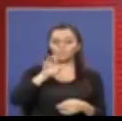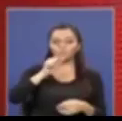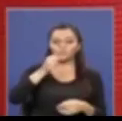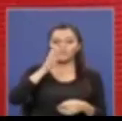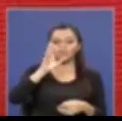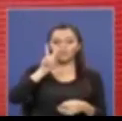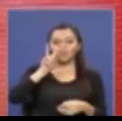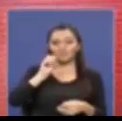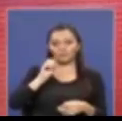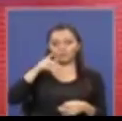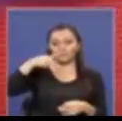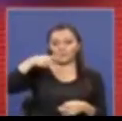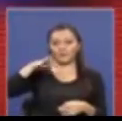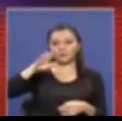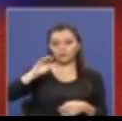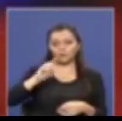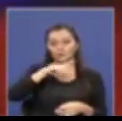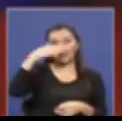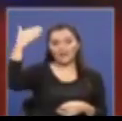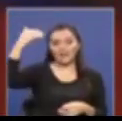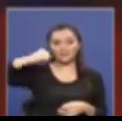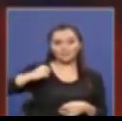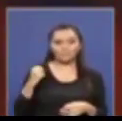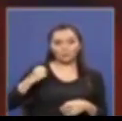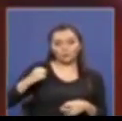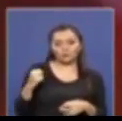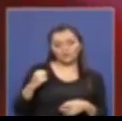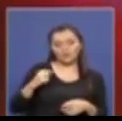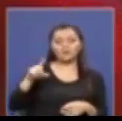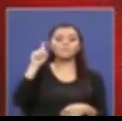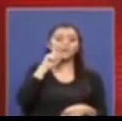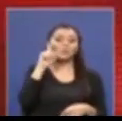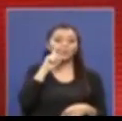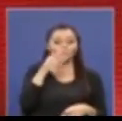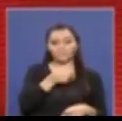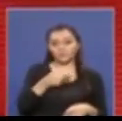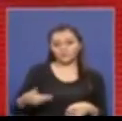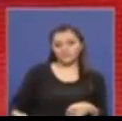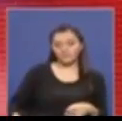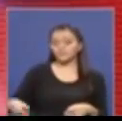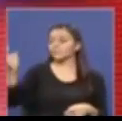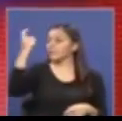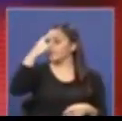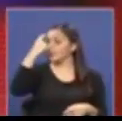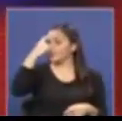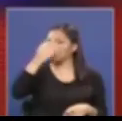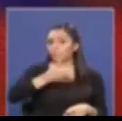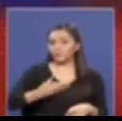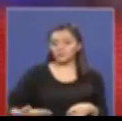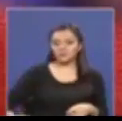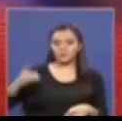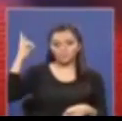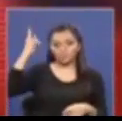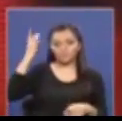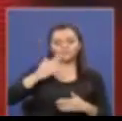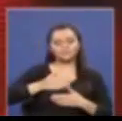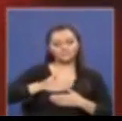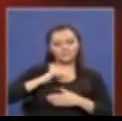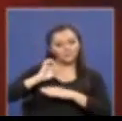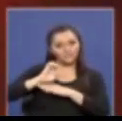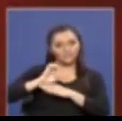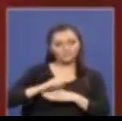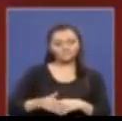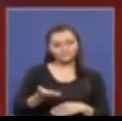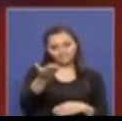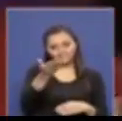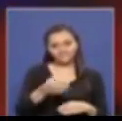Bogotá, también estuvo presente. Nicolás Maduro, presidente de Venezuela. Evo Morales, presidente de Bolivia. Y el presidente Rafael Correa,